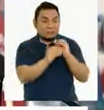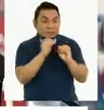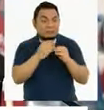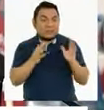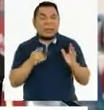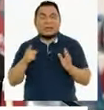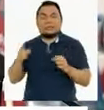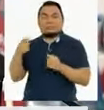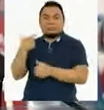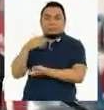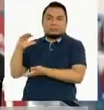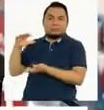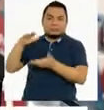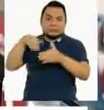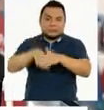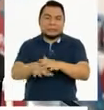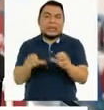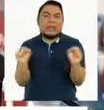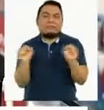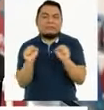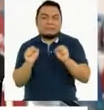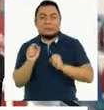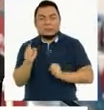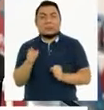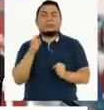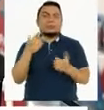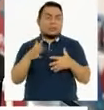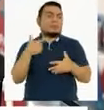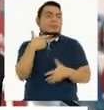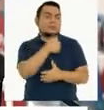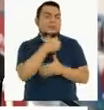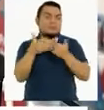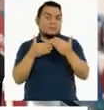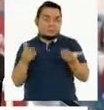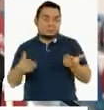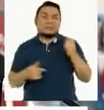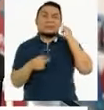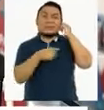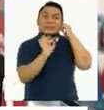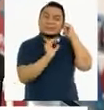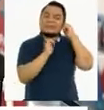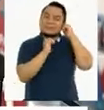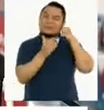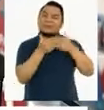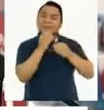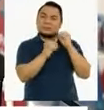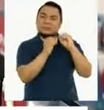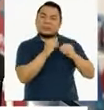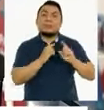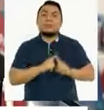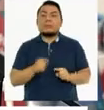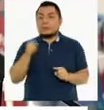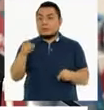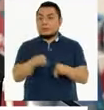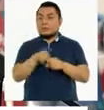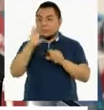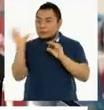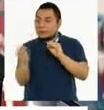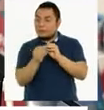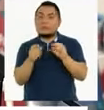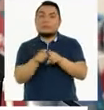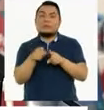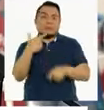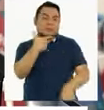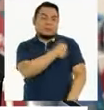todas estas personas que he mencionado con las vacunas que nos están llegando de Pfizer. Pero además de eso, tenemos